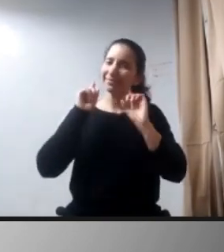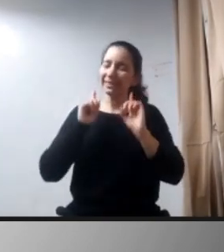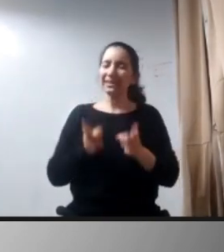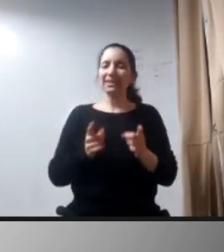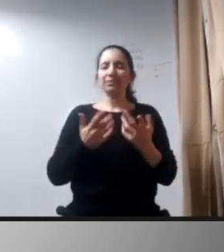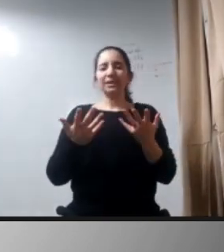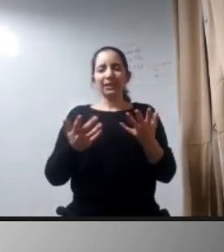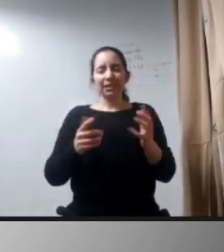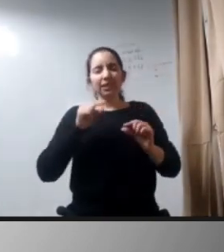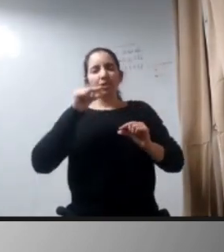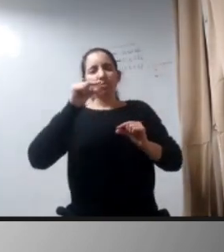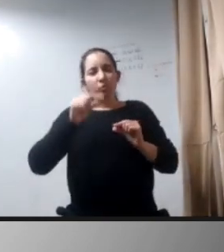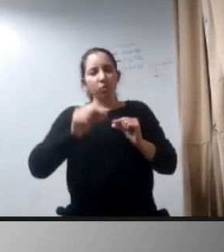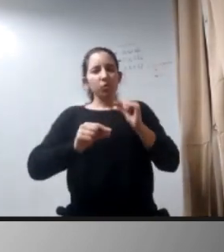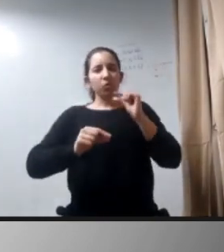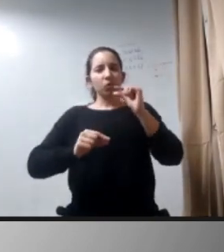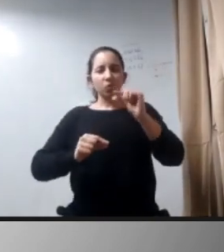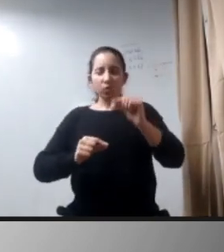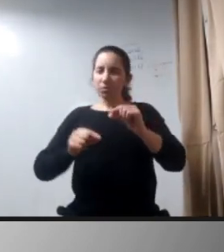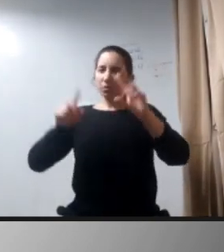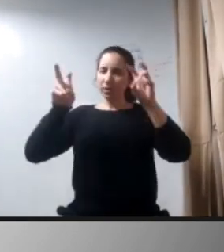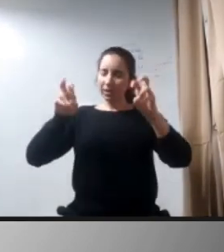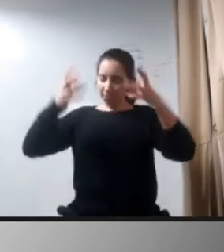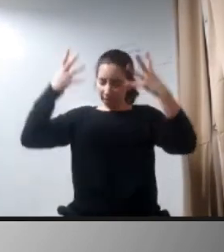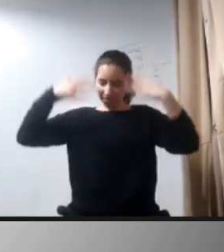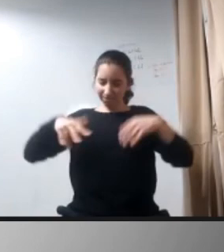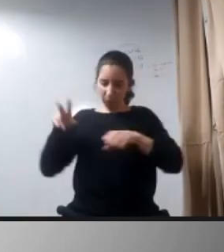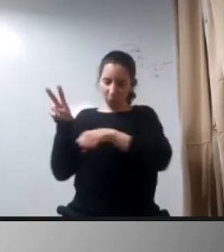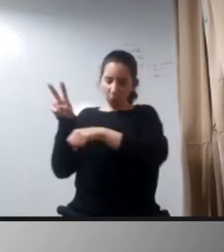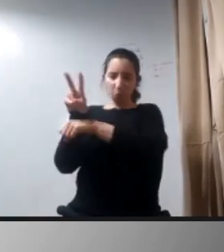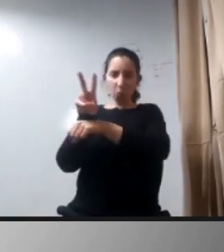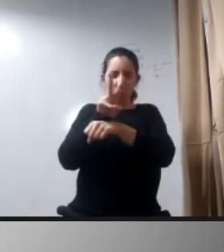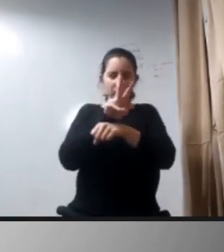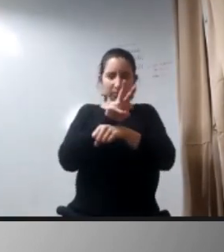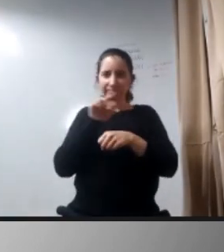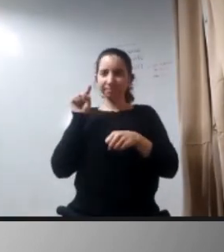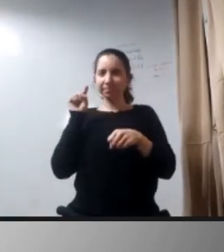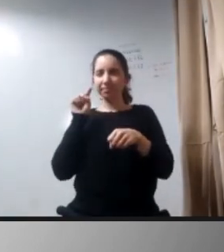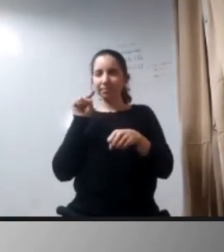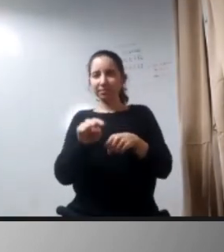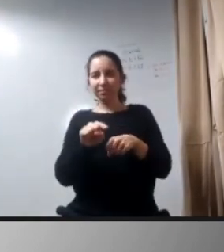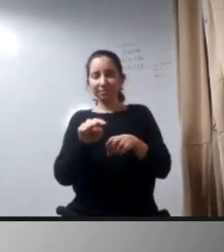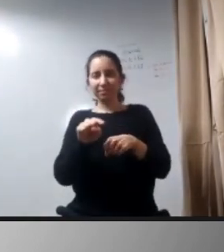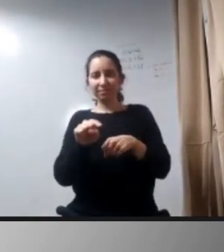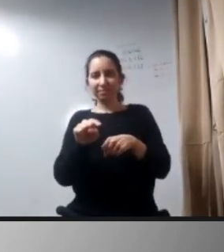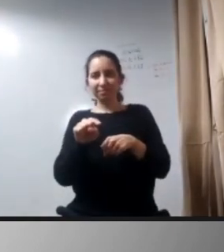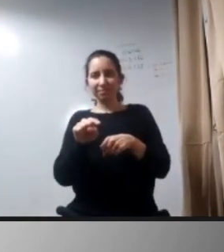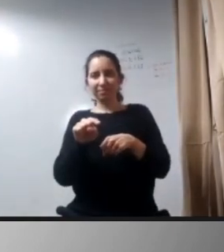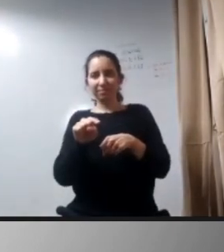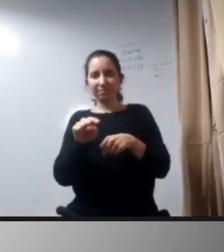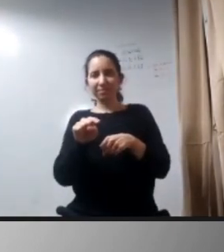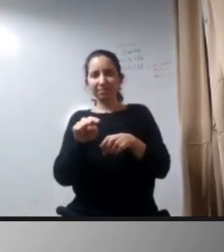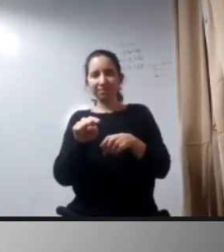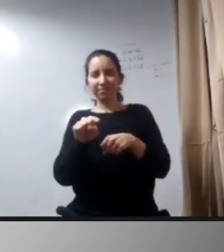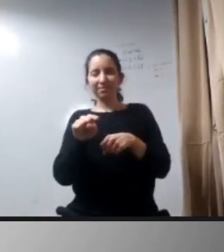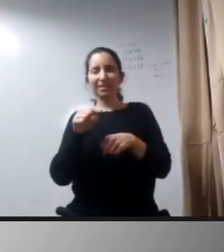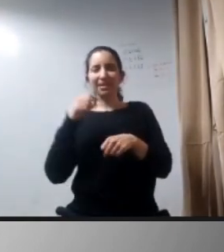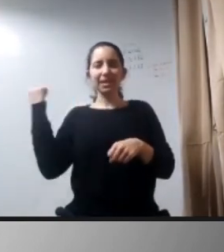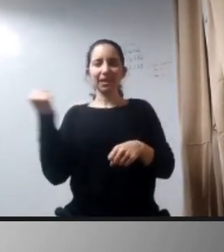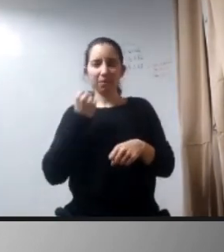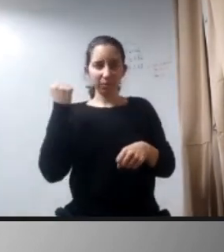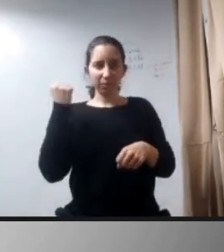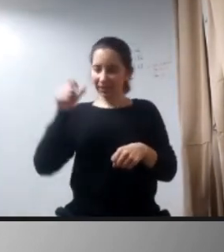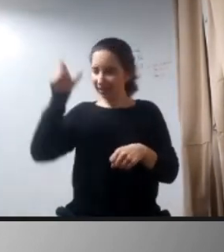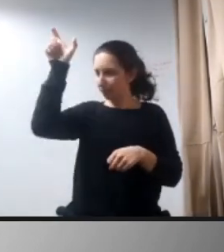al meternos con el tema de las políticas de cuidado, hagamos que no se pierda el